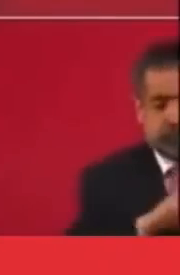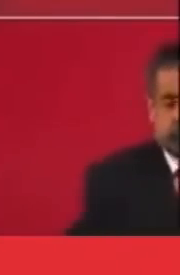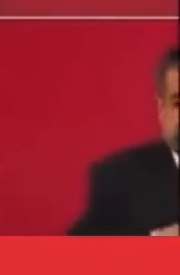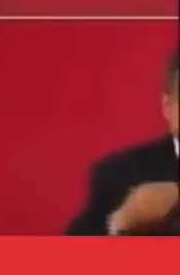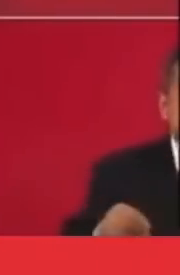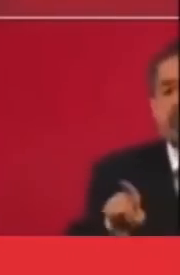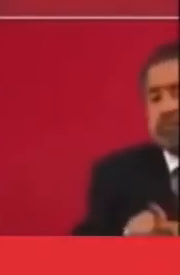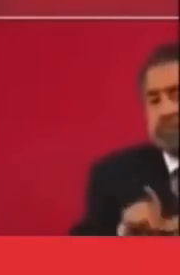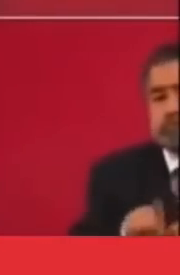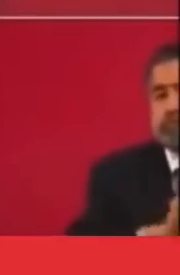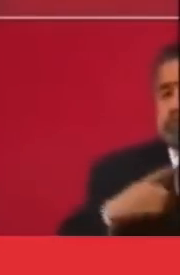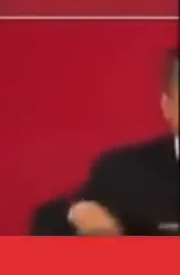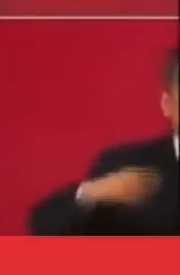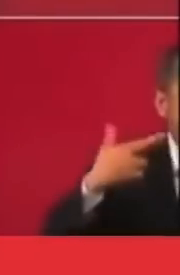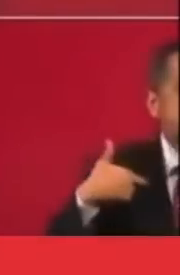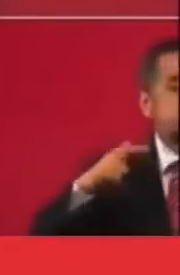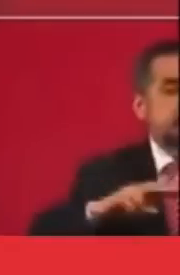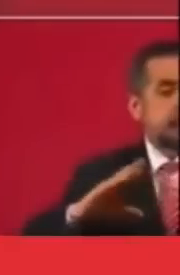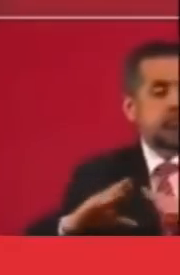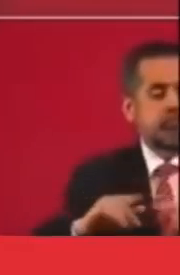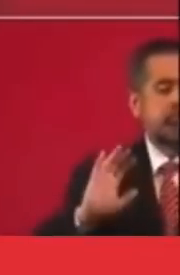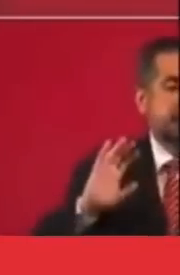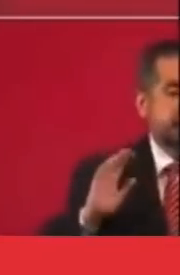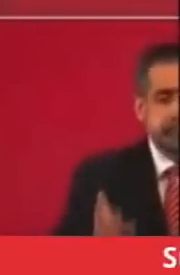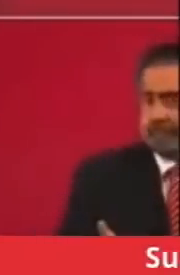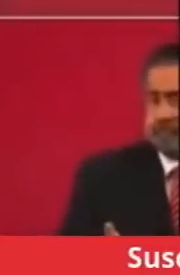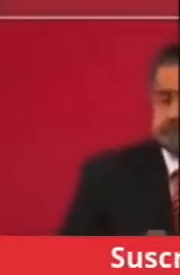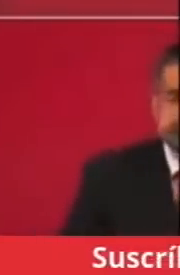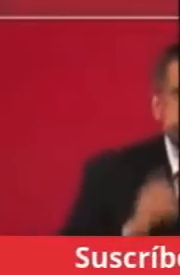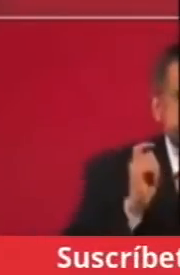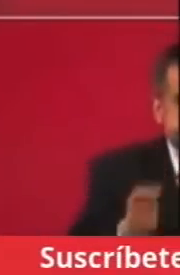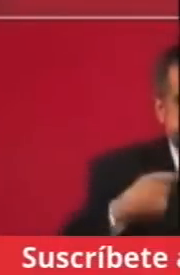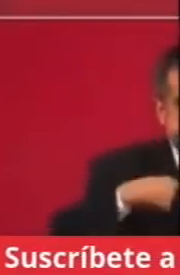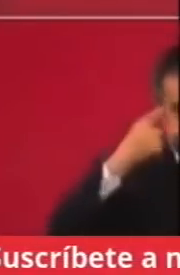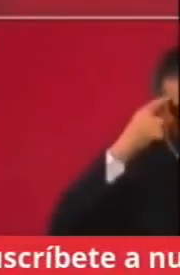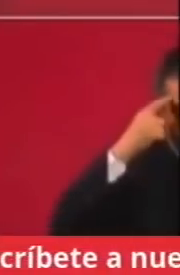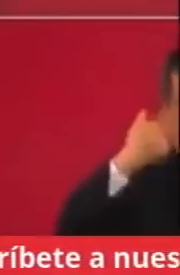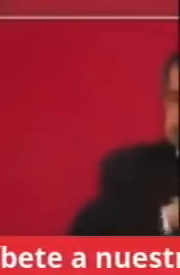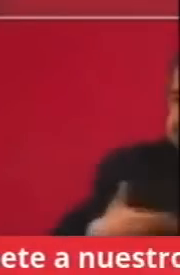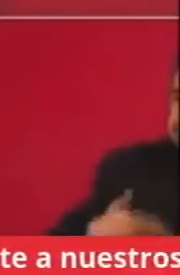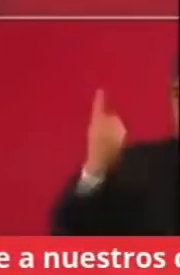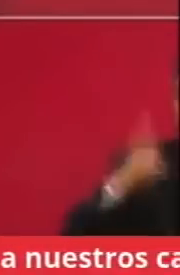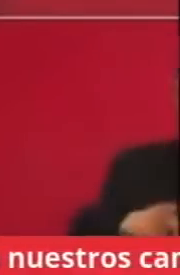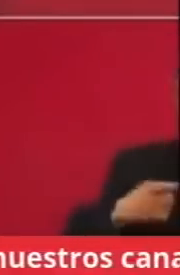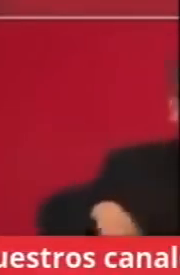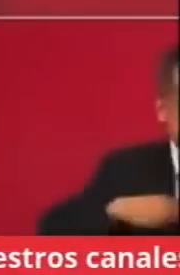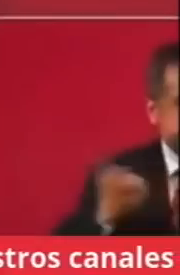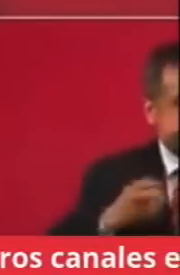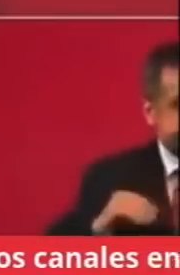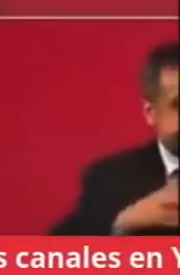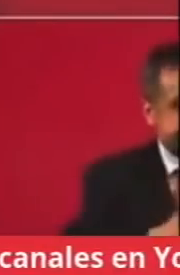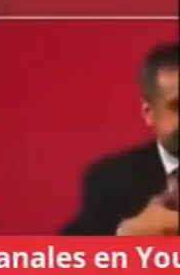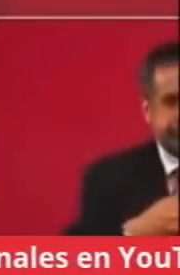Cristian. Creo que se va a enfocar y su enfoque será particularmente pues en el área comercial, en el tema de los negocios. Coincido completamente